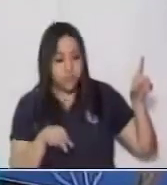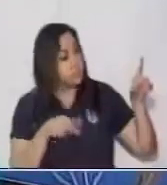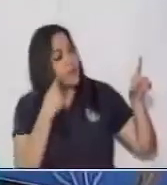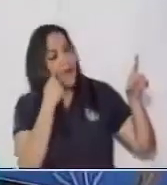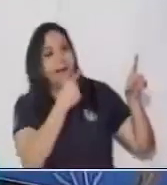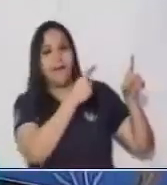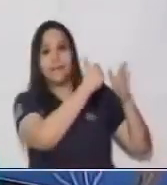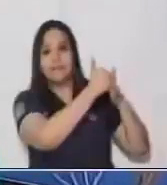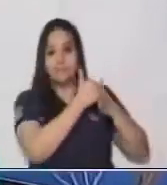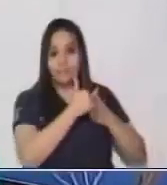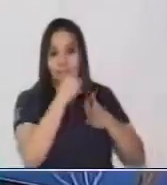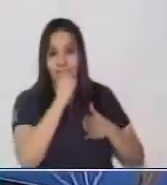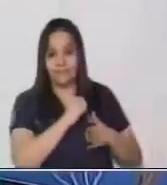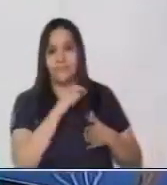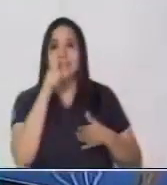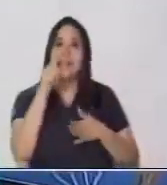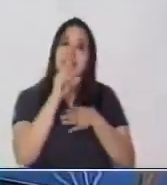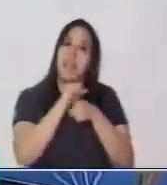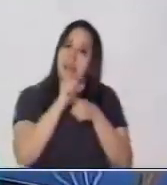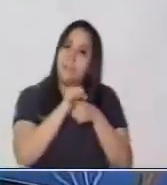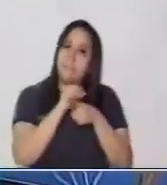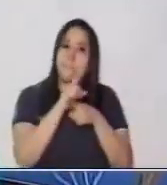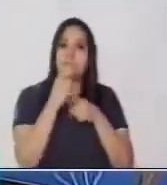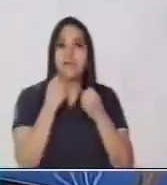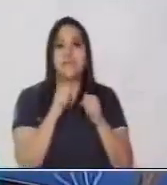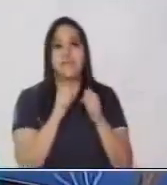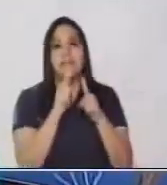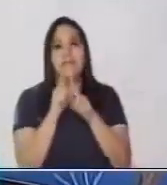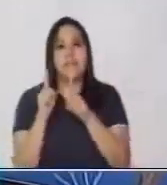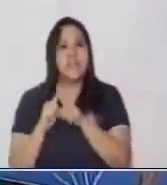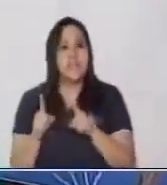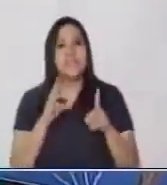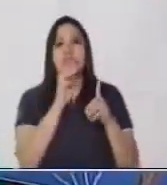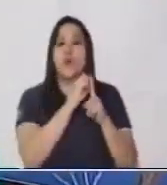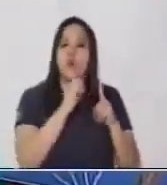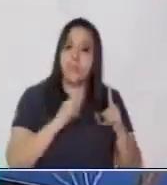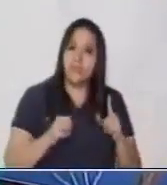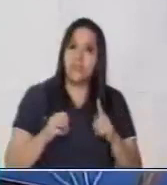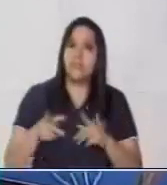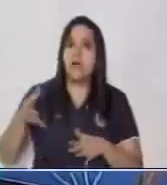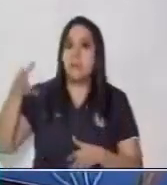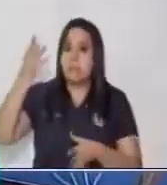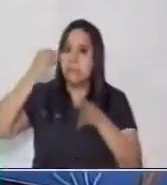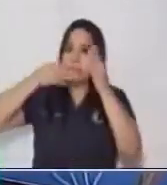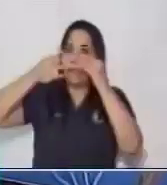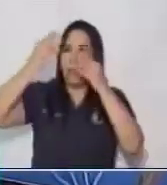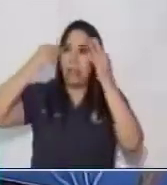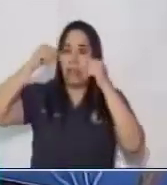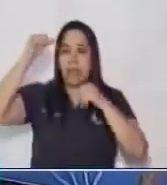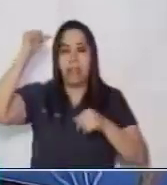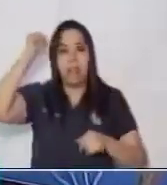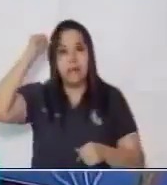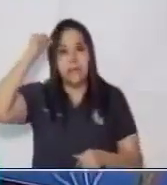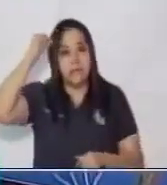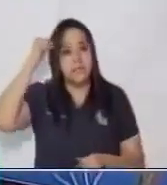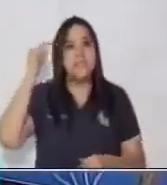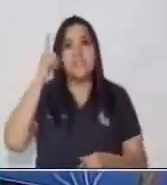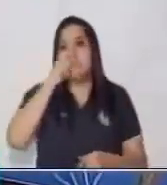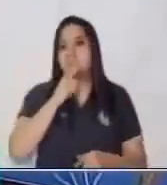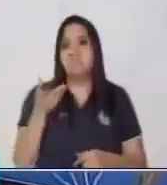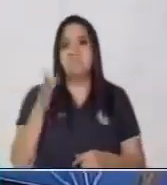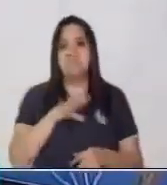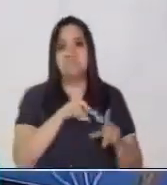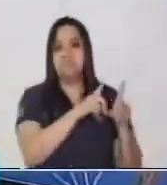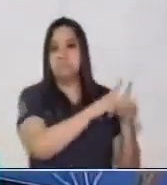esto. La práctica les va a ayudar y poco a poco se darán cuenta que se les va a ir quedando y ya no necesitarán